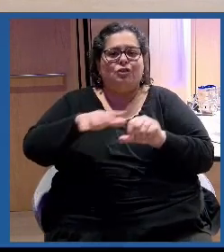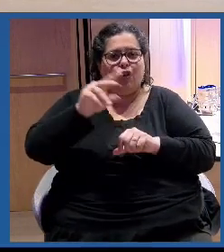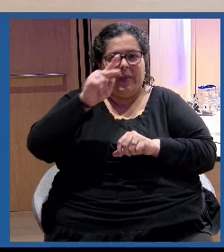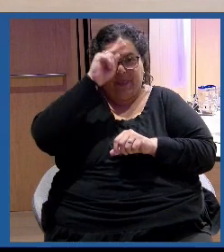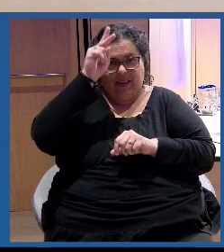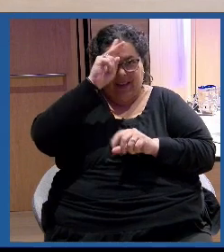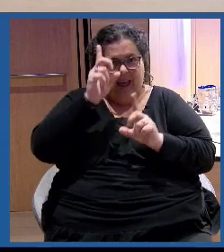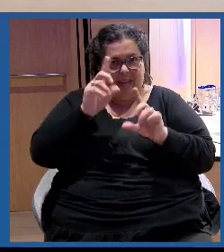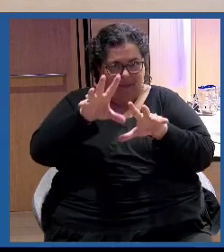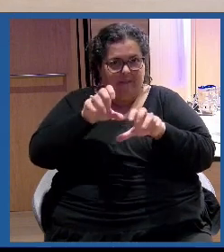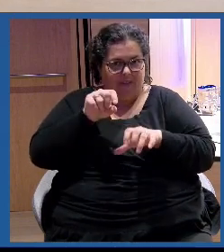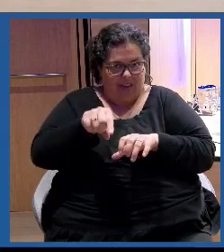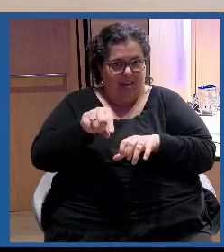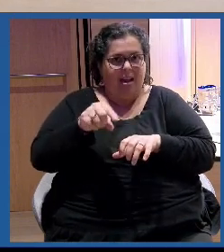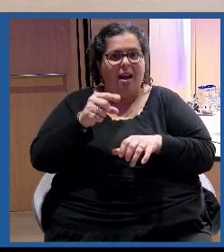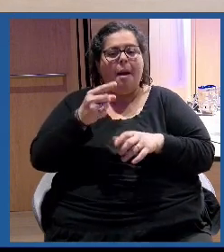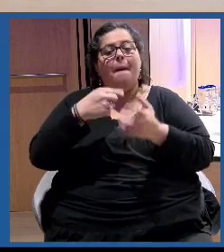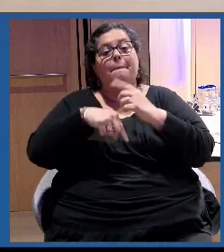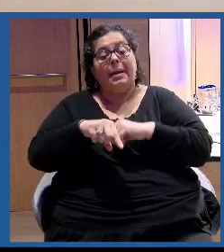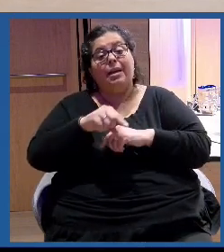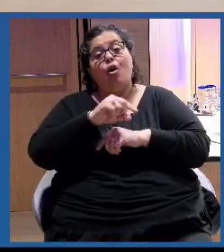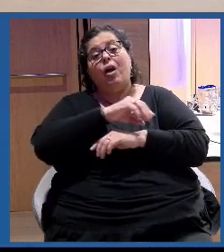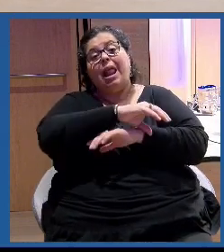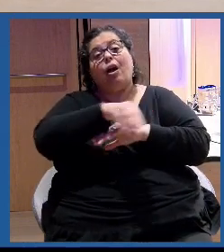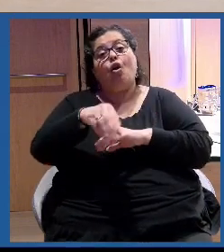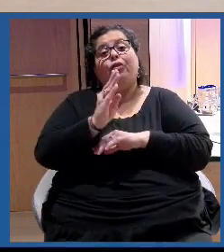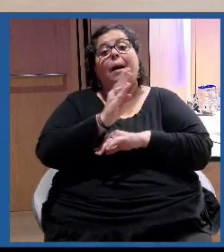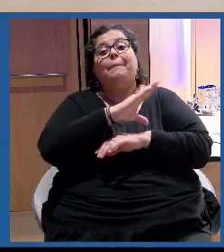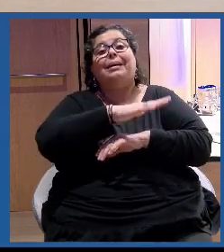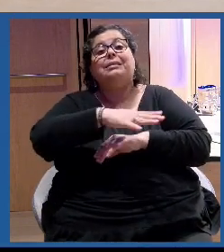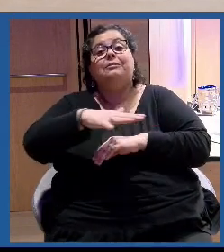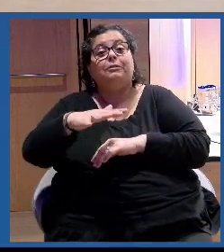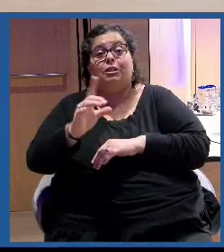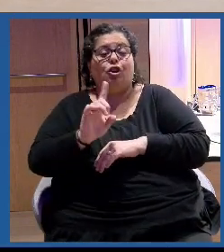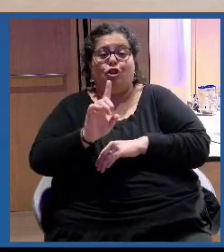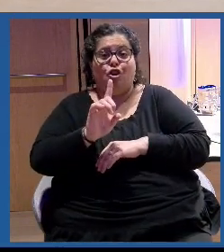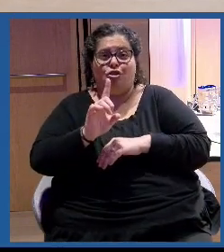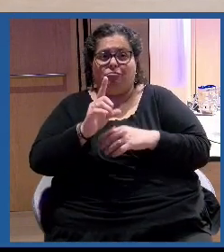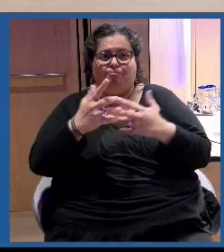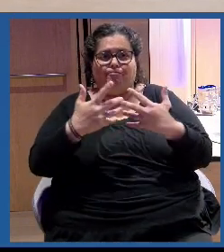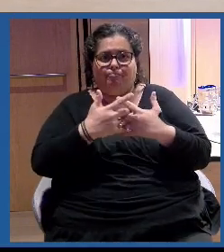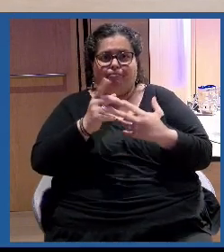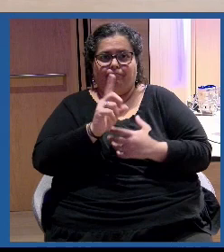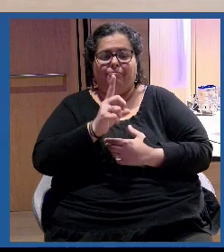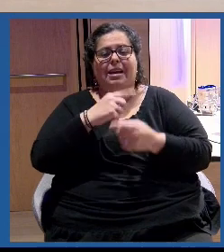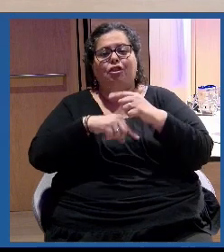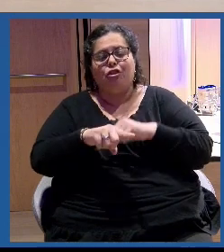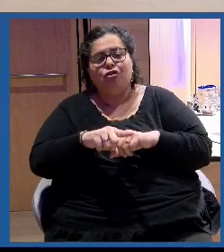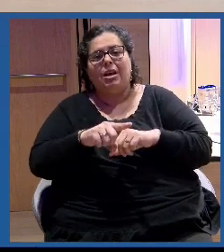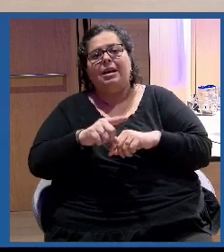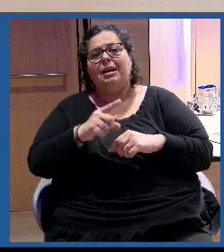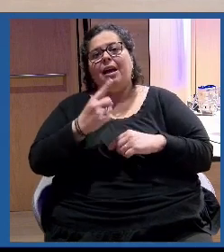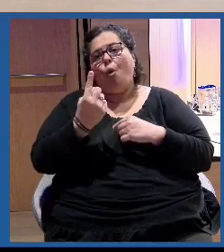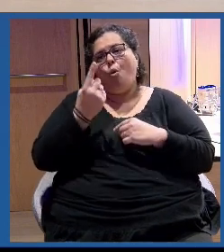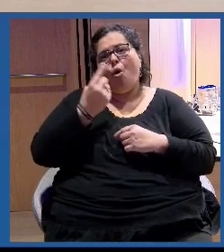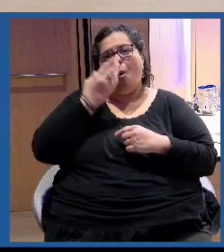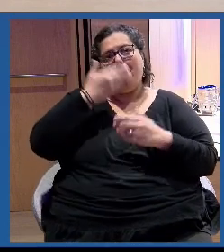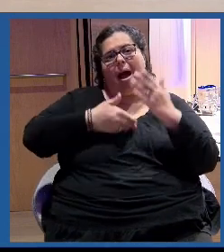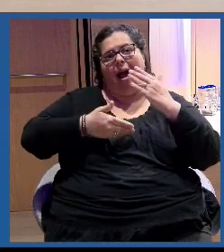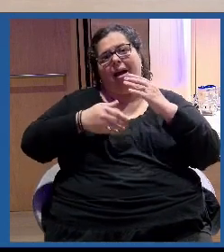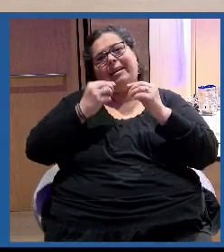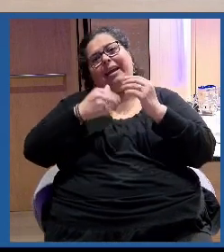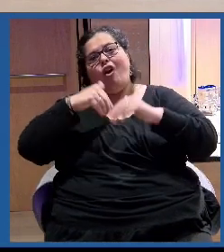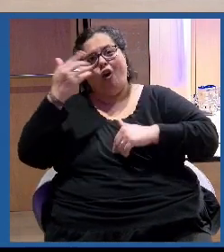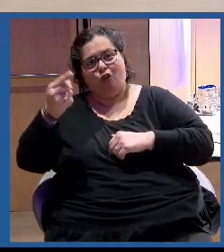allí, mientras que en la costa pacífica no tanta, si bien la gastronomía, los ritmos tienen una